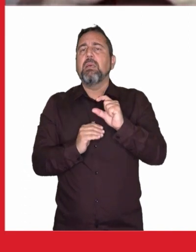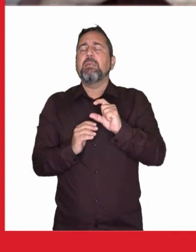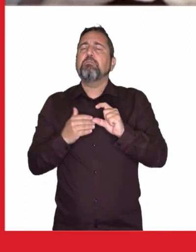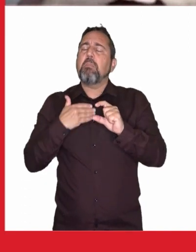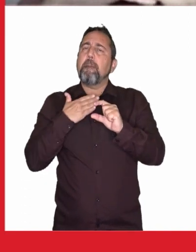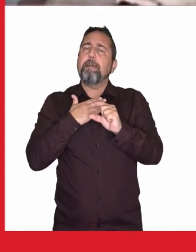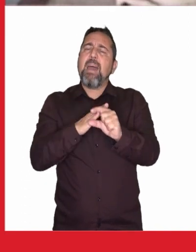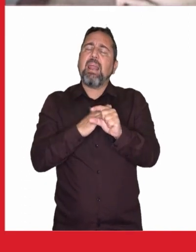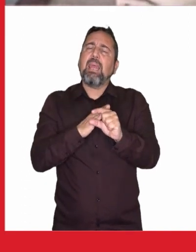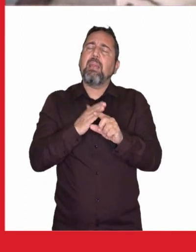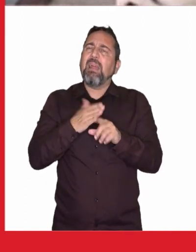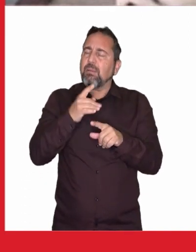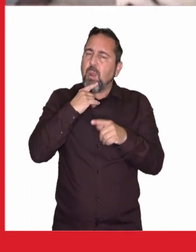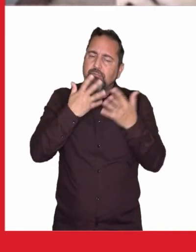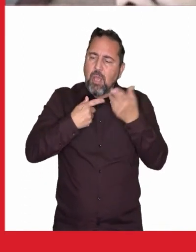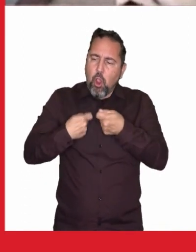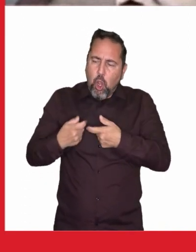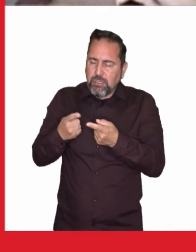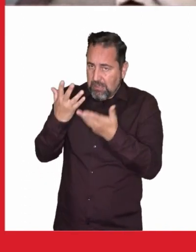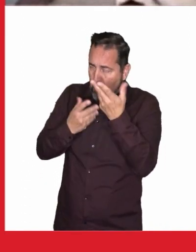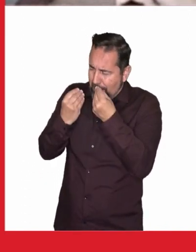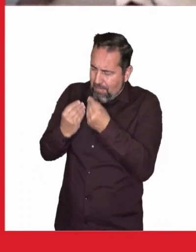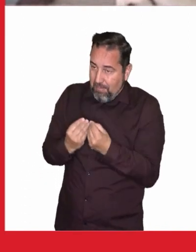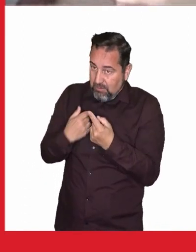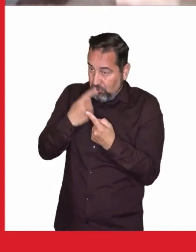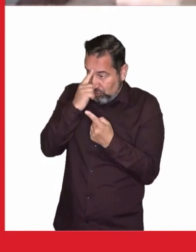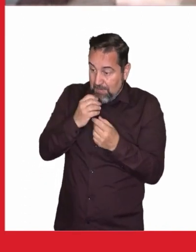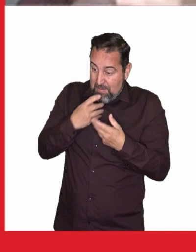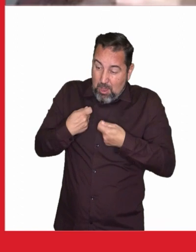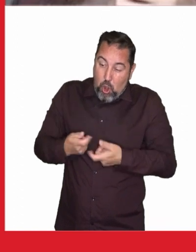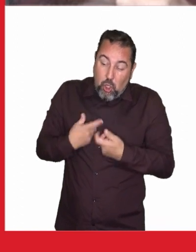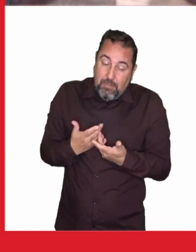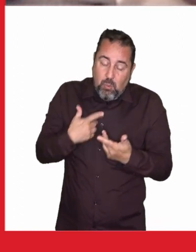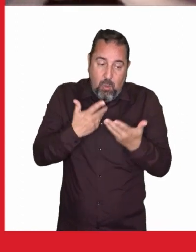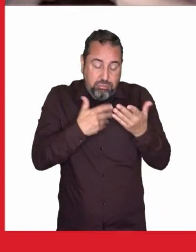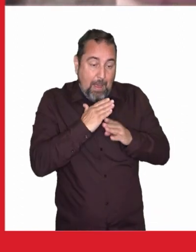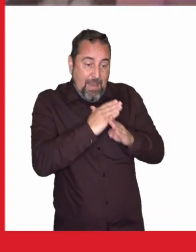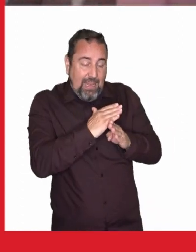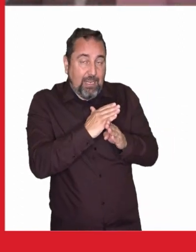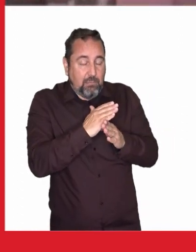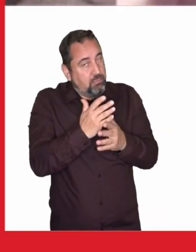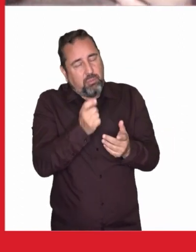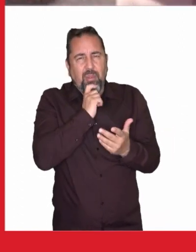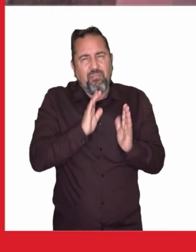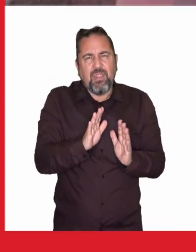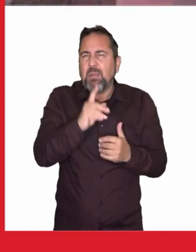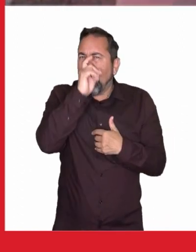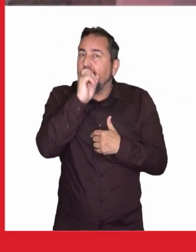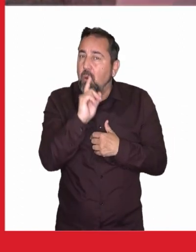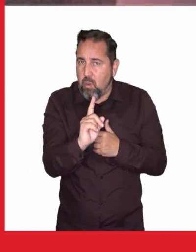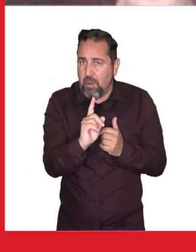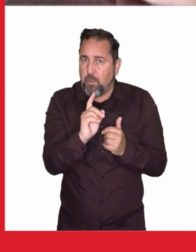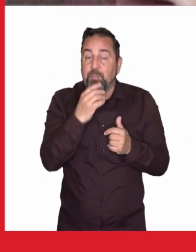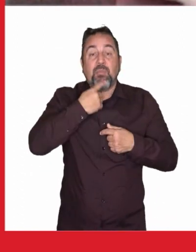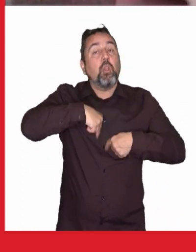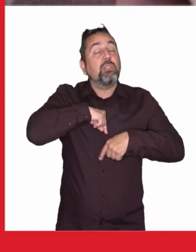Y cuando estéis en los márgenes, es muy importante que calculéis muy bien los costes. Pues claro, si no tengo en cuenta bien los costes, es imposible que calcule los